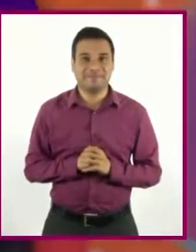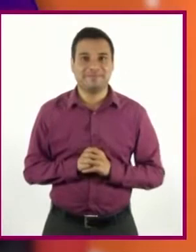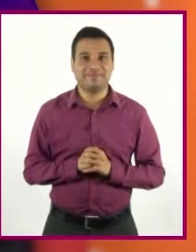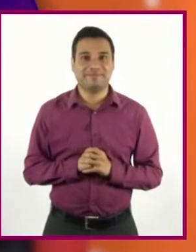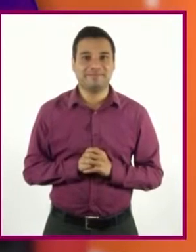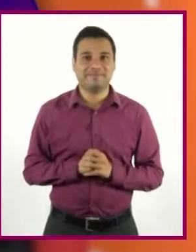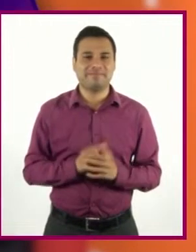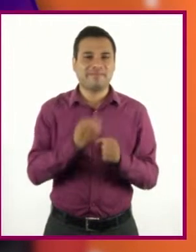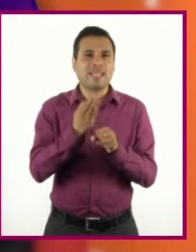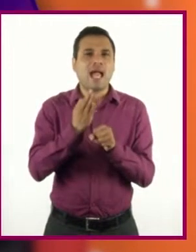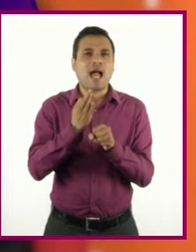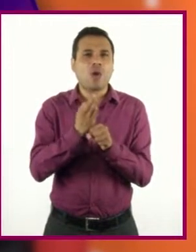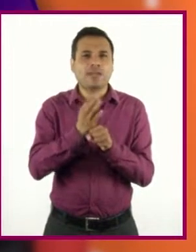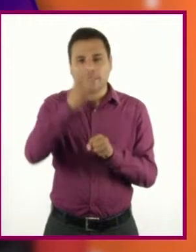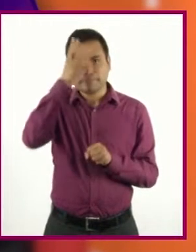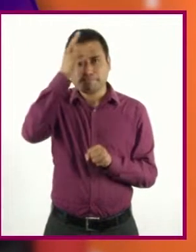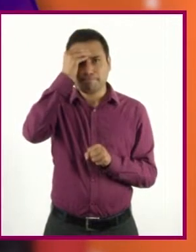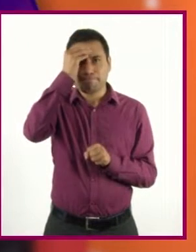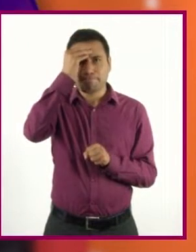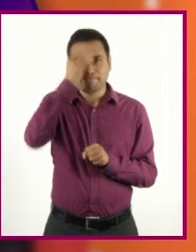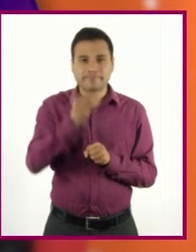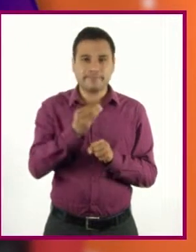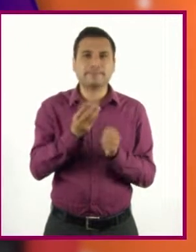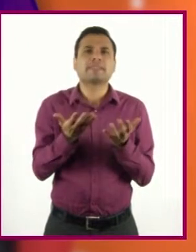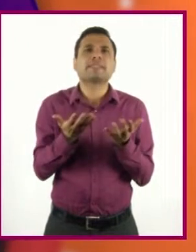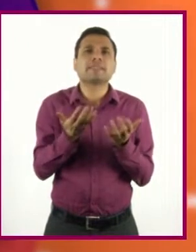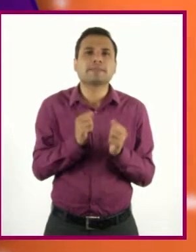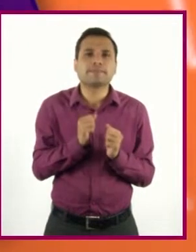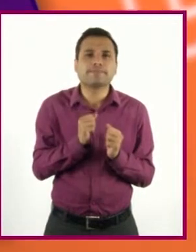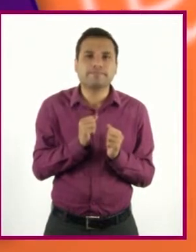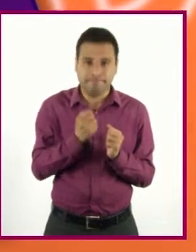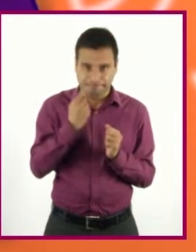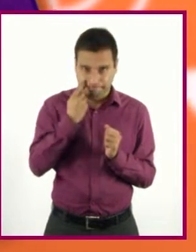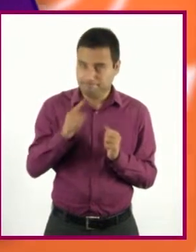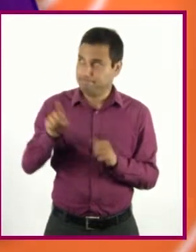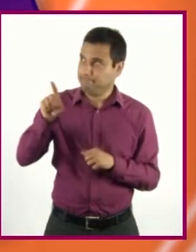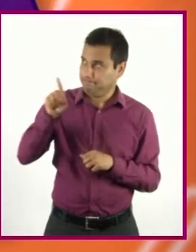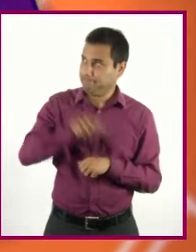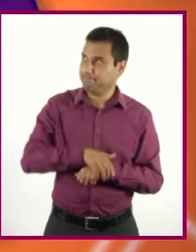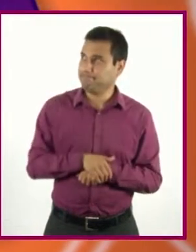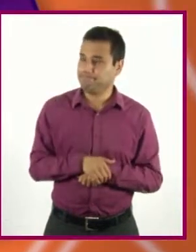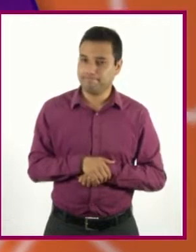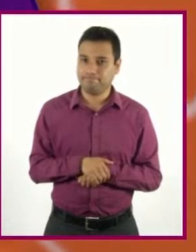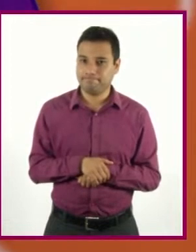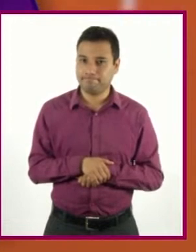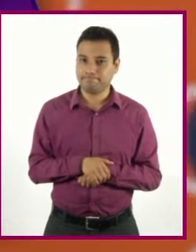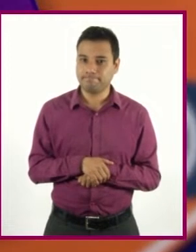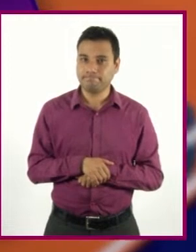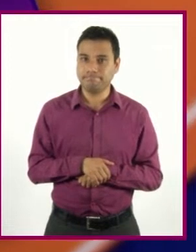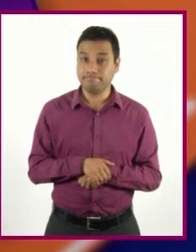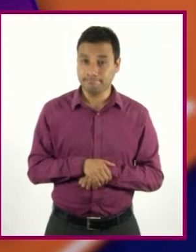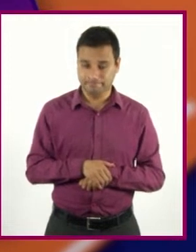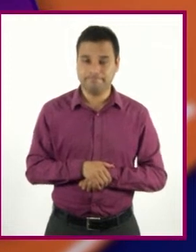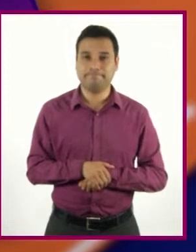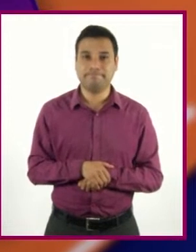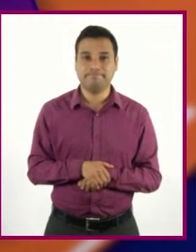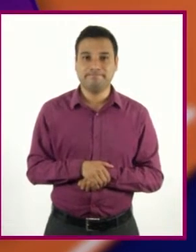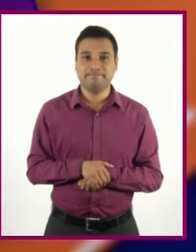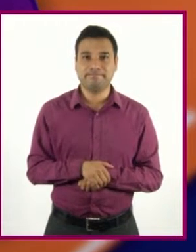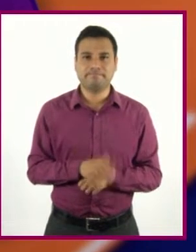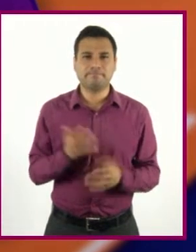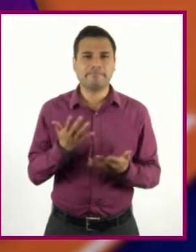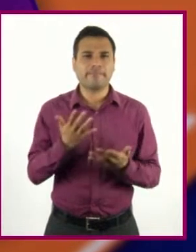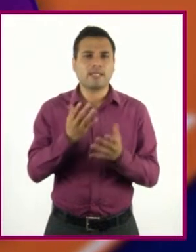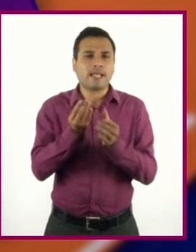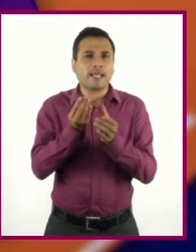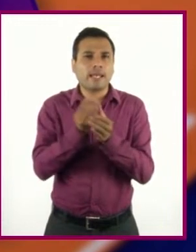El aprendizaje esperado de esta sesión es entrevista a una persona relevante de su localidad. Y el